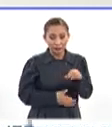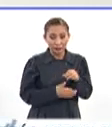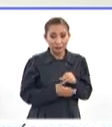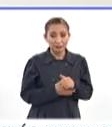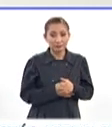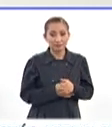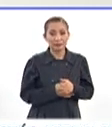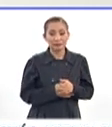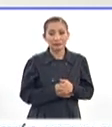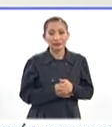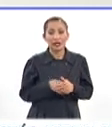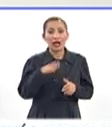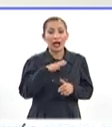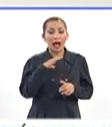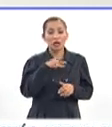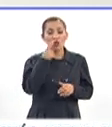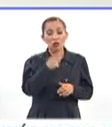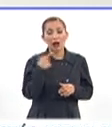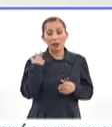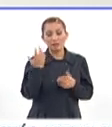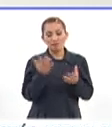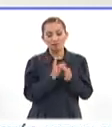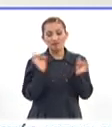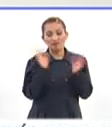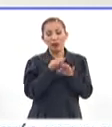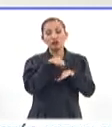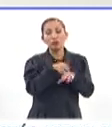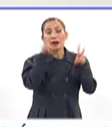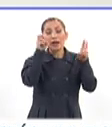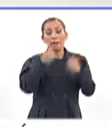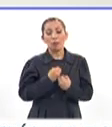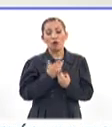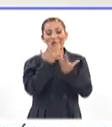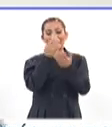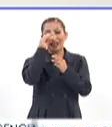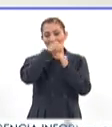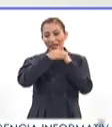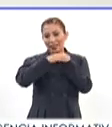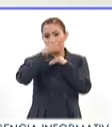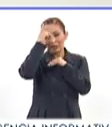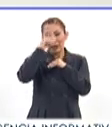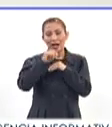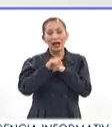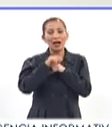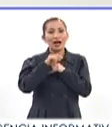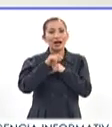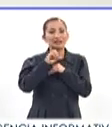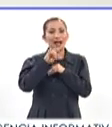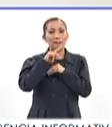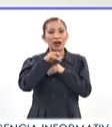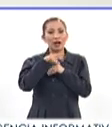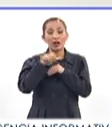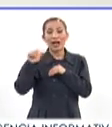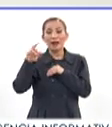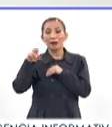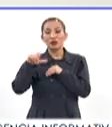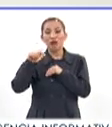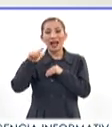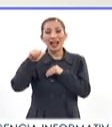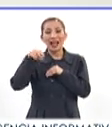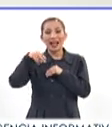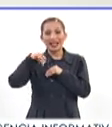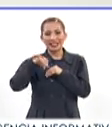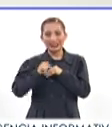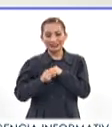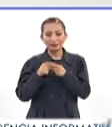tarde va a estar una charla sobre poética del desierto con Eduardo Zambrano y Armando